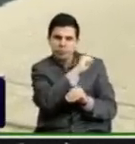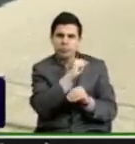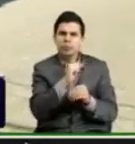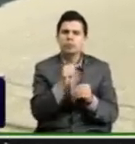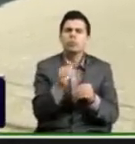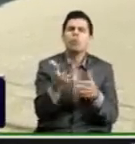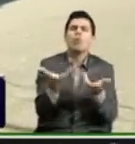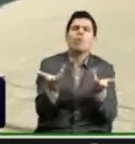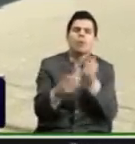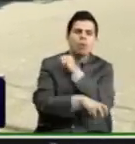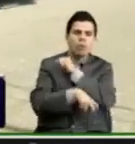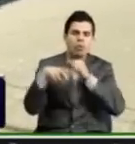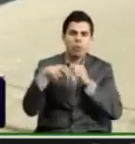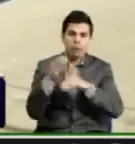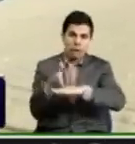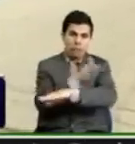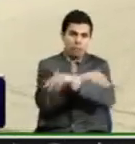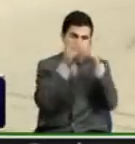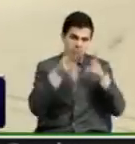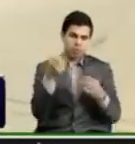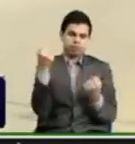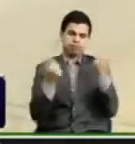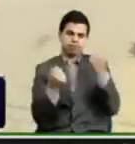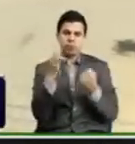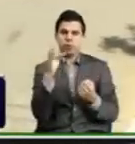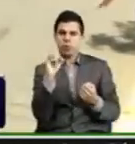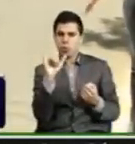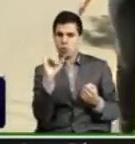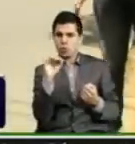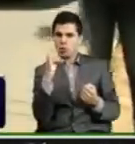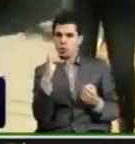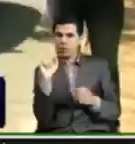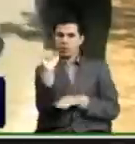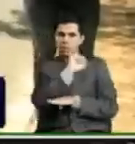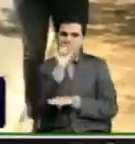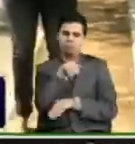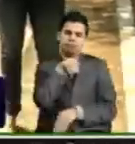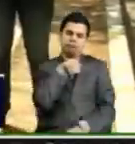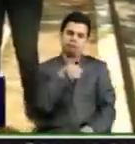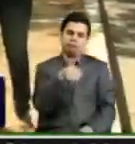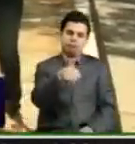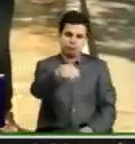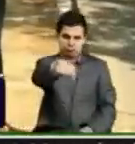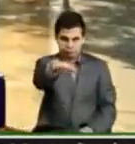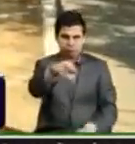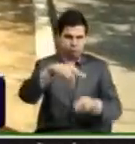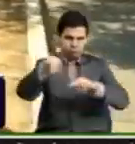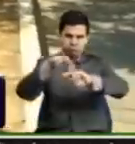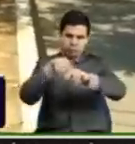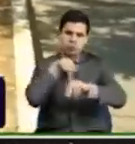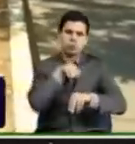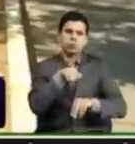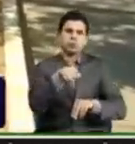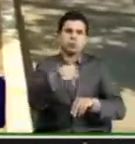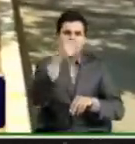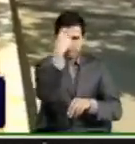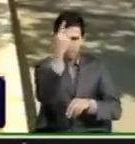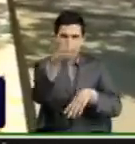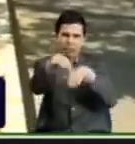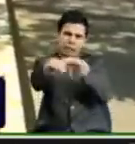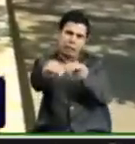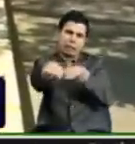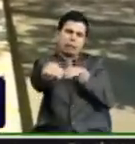lo que ocurrió? La víctima venía en una camioneta Toyota por este carril sentido oriente-occidente. Aprovechando el trancón,